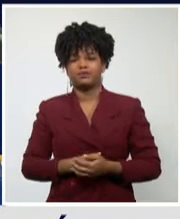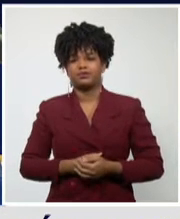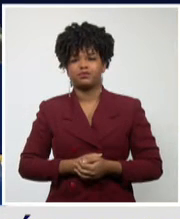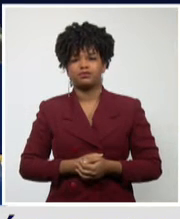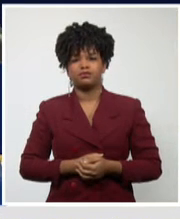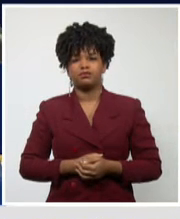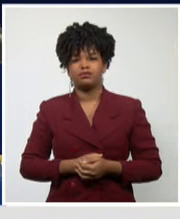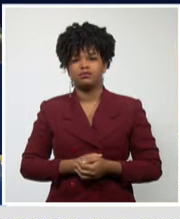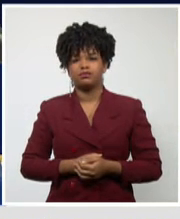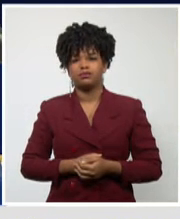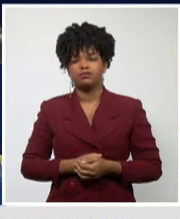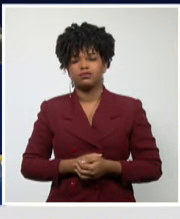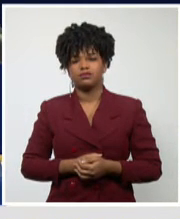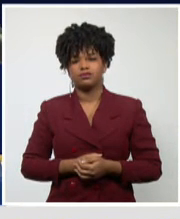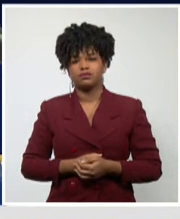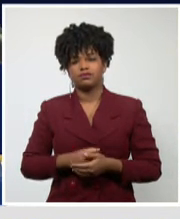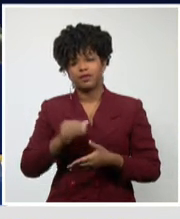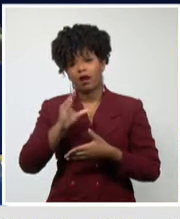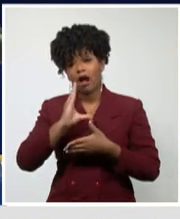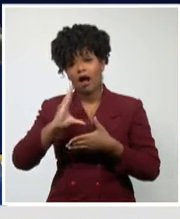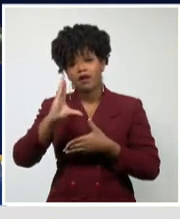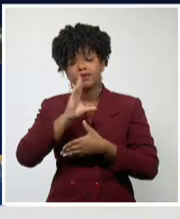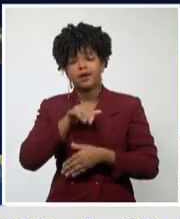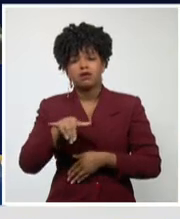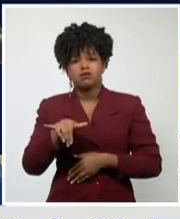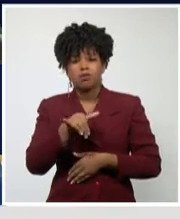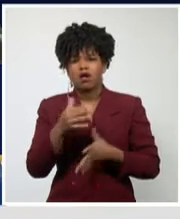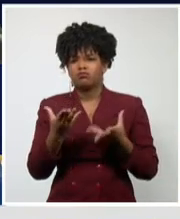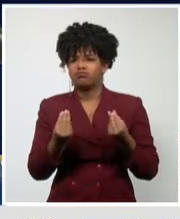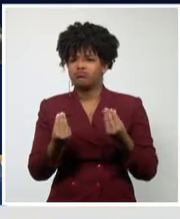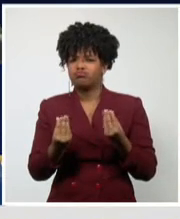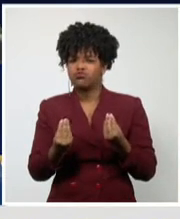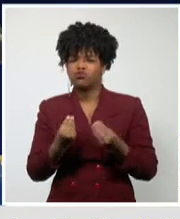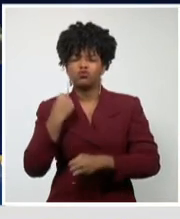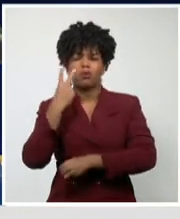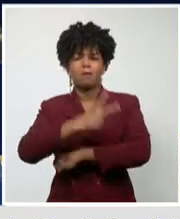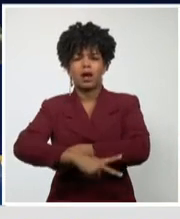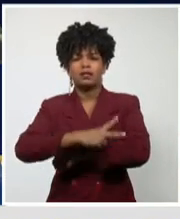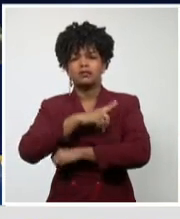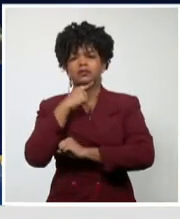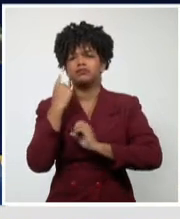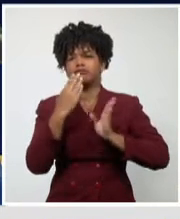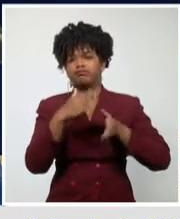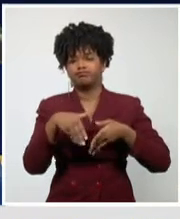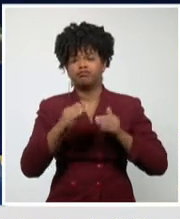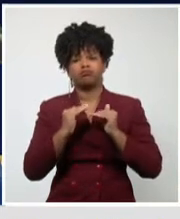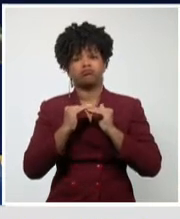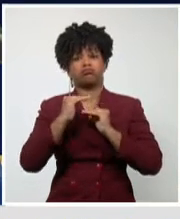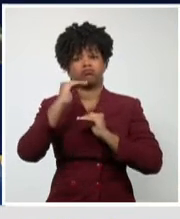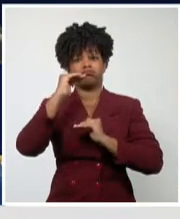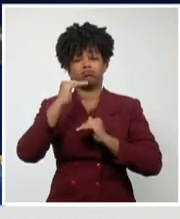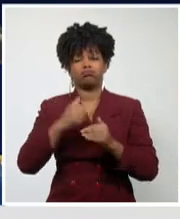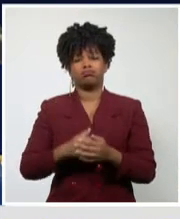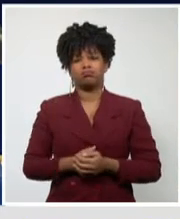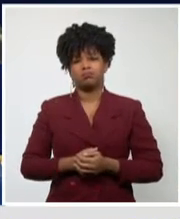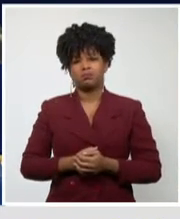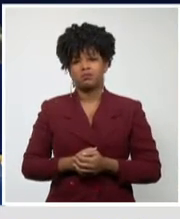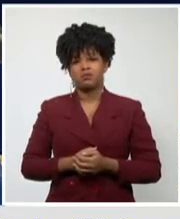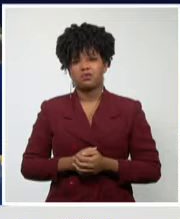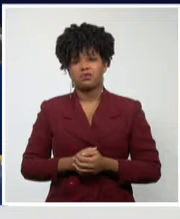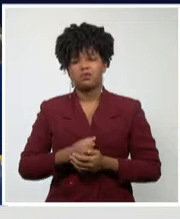región del Caribe también con muchos países con una letalidad elevada. Y decimos esto porque